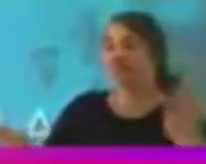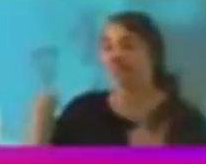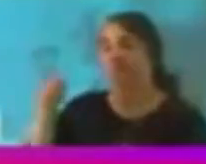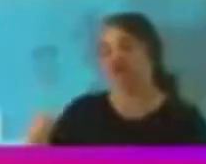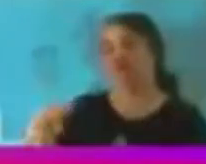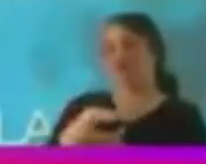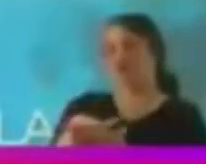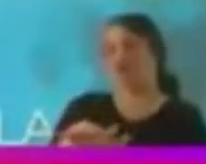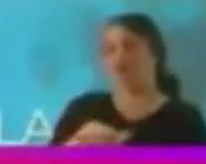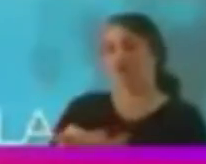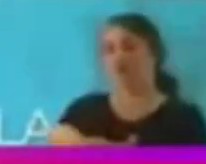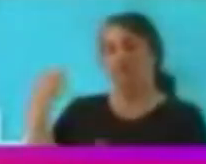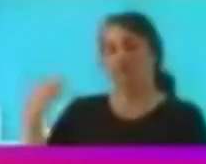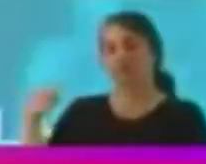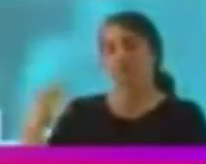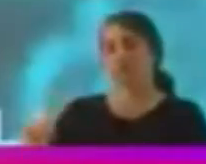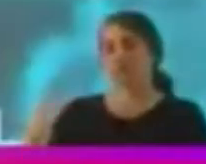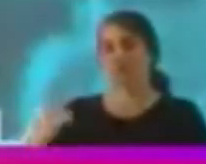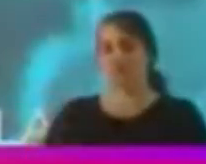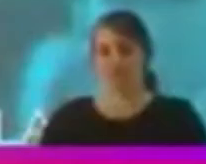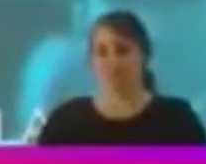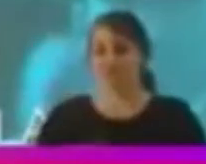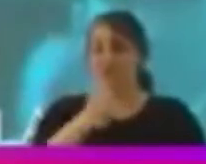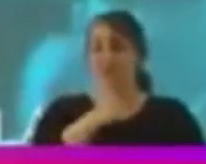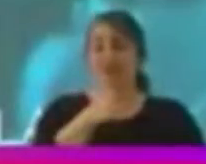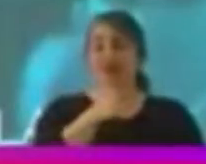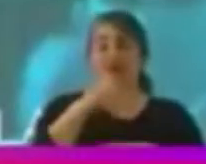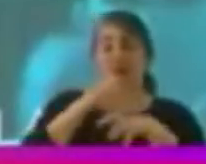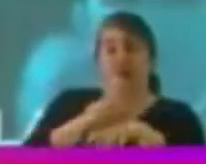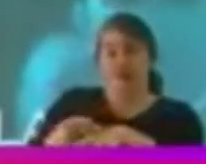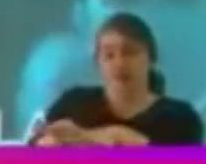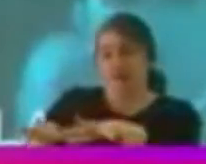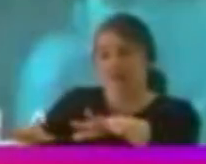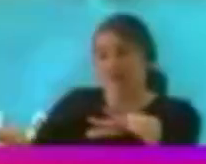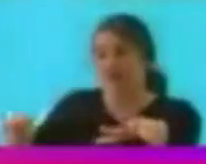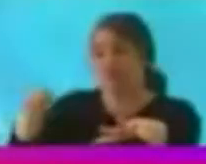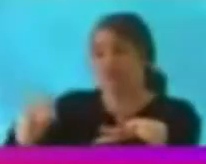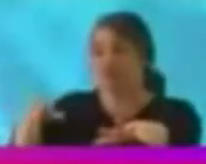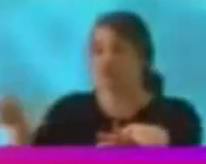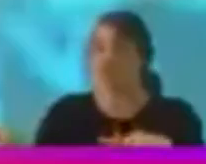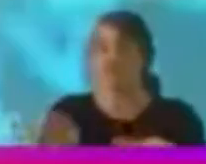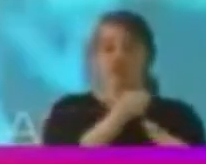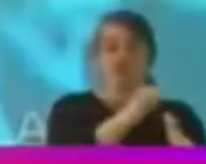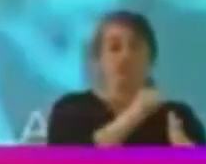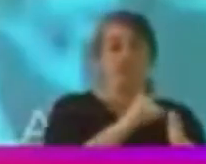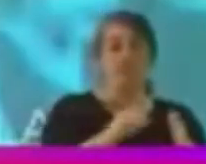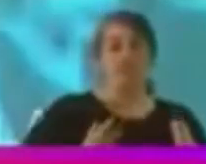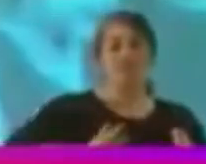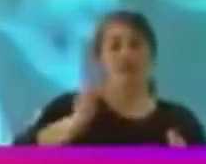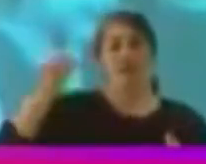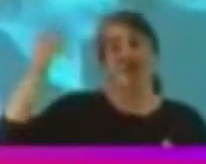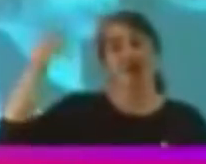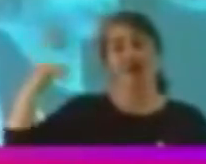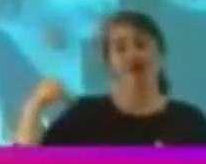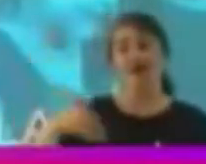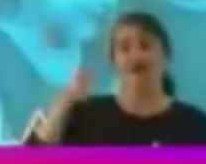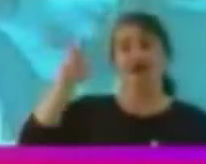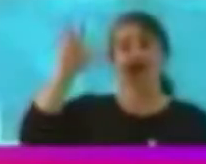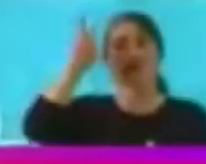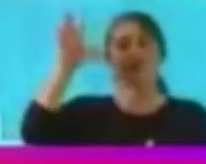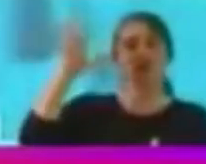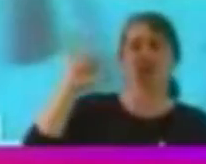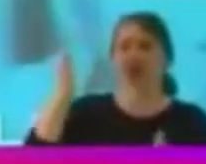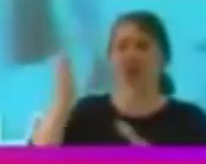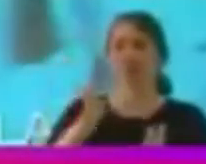la organización de los actores de las cuencas está prevista en el Código de Agua, que data de fines de los años 80, principios de la década del